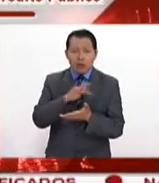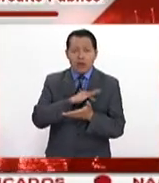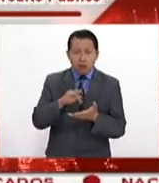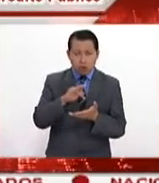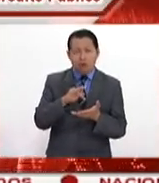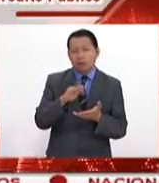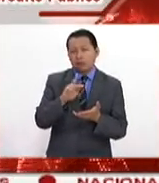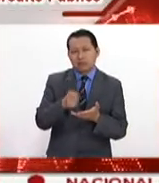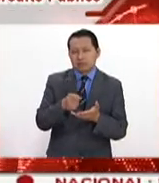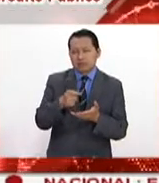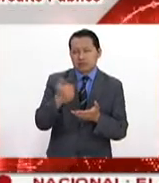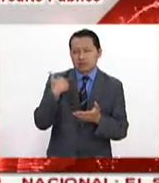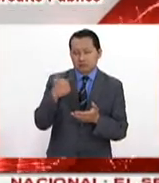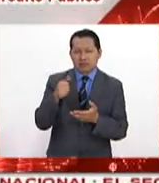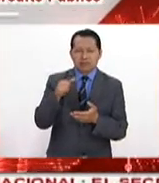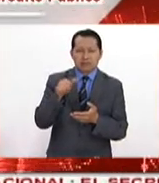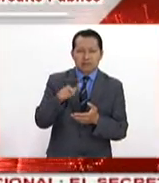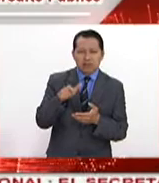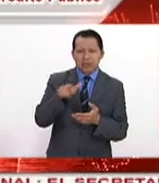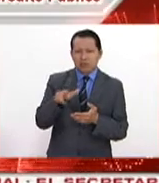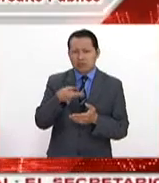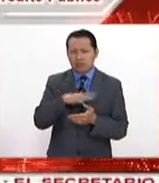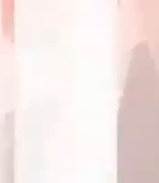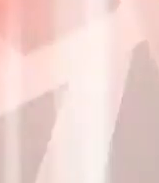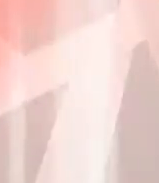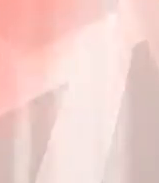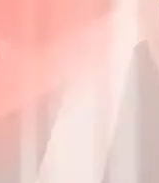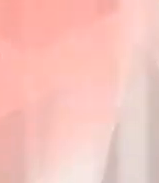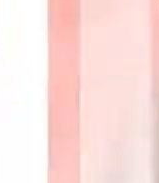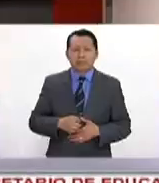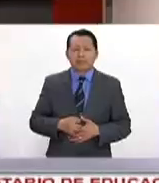ahora el 17 y el 18 este mes de septiembre.